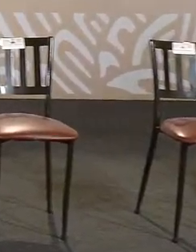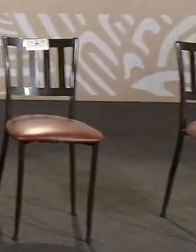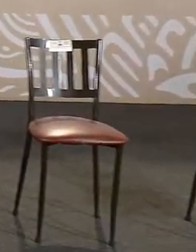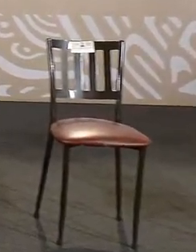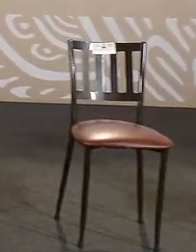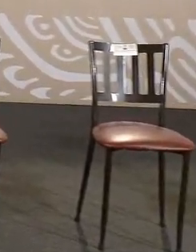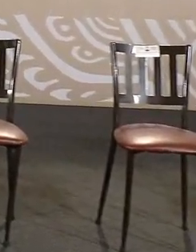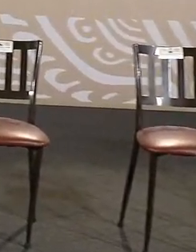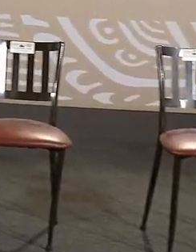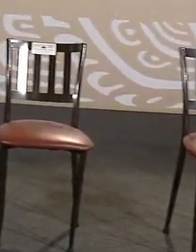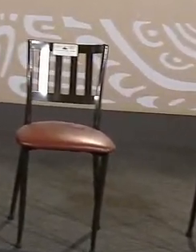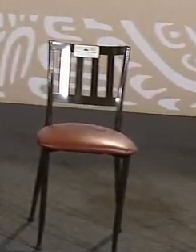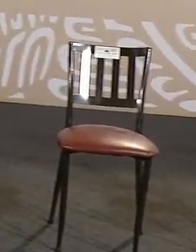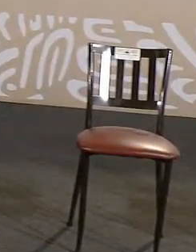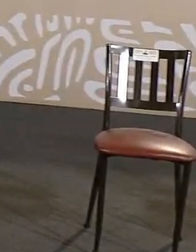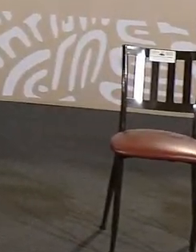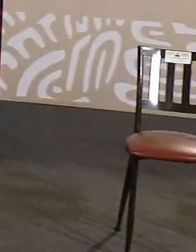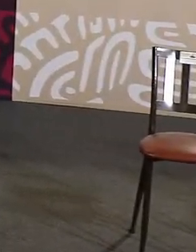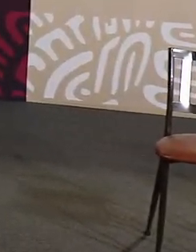ánimo.